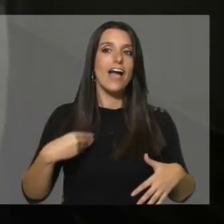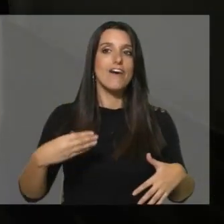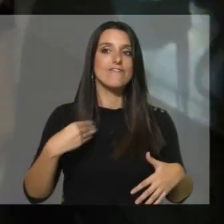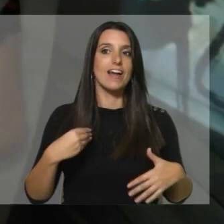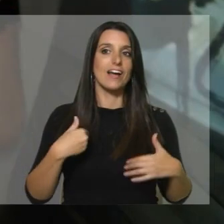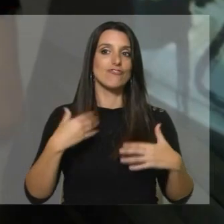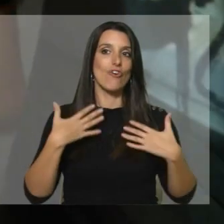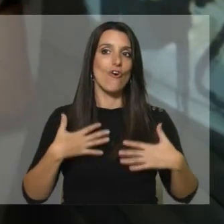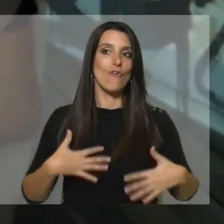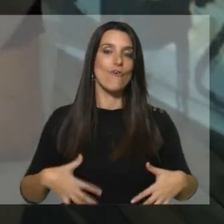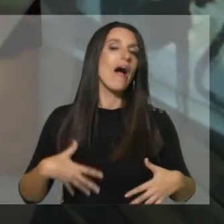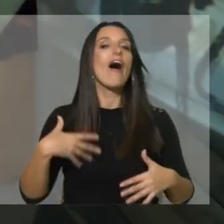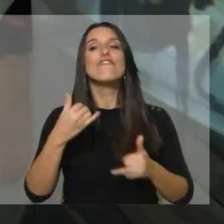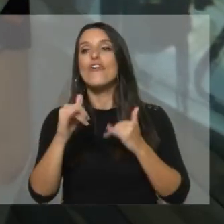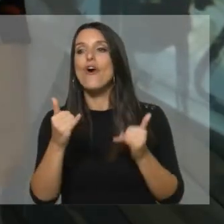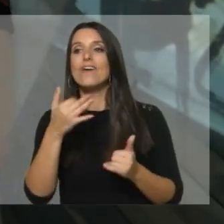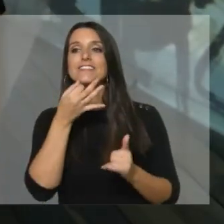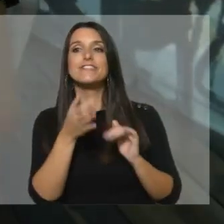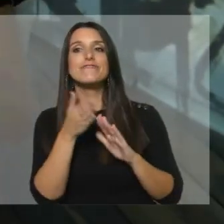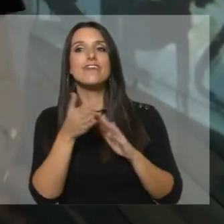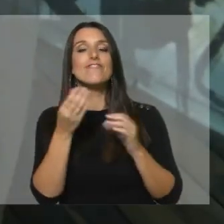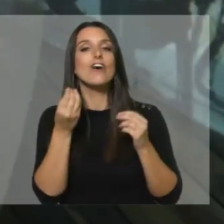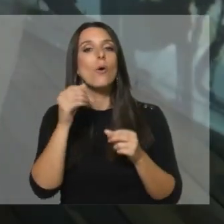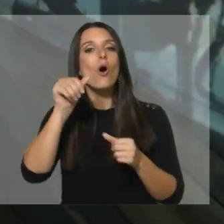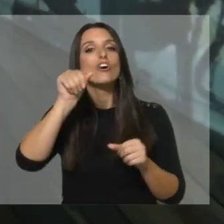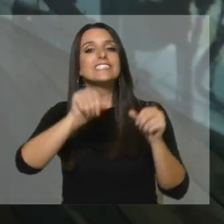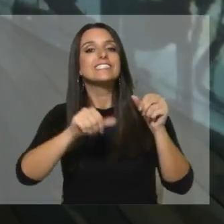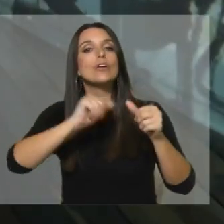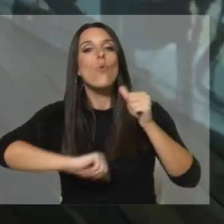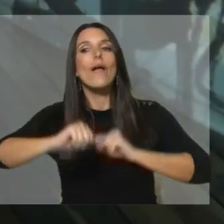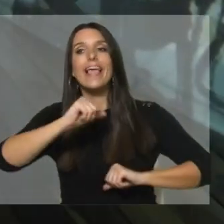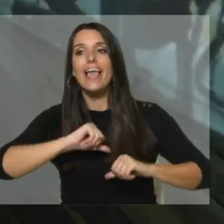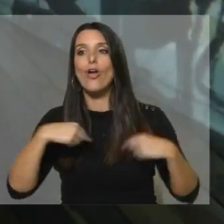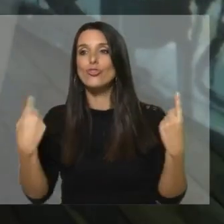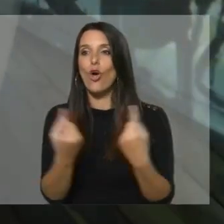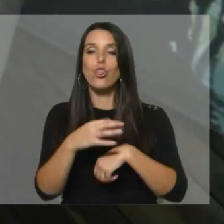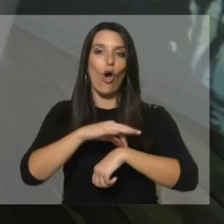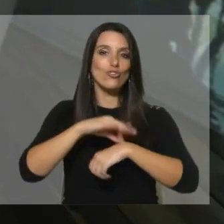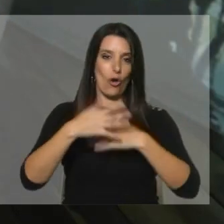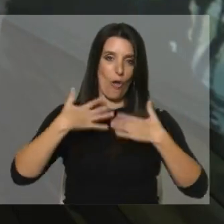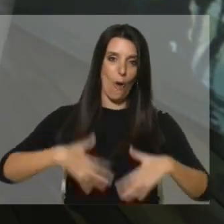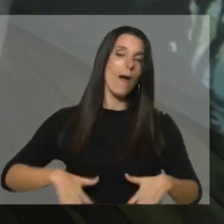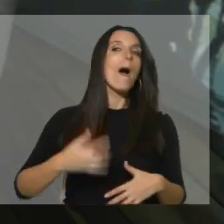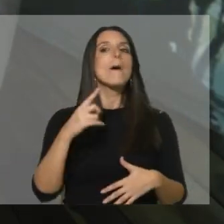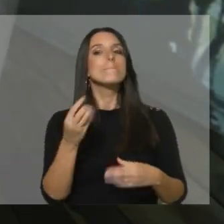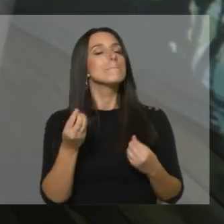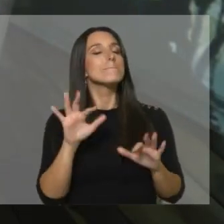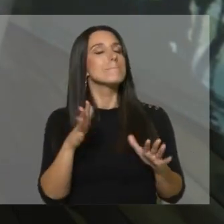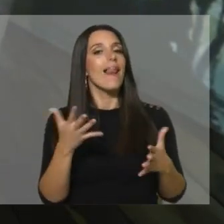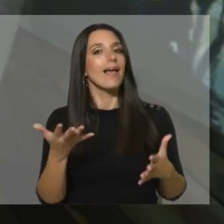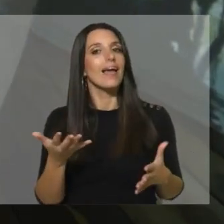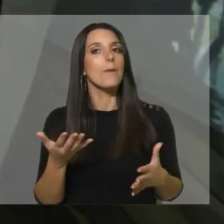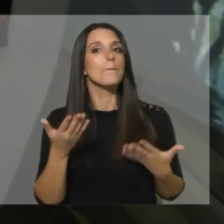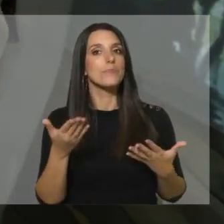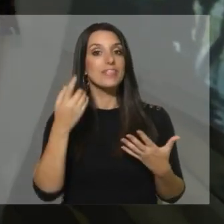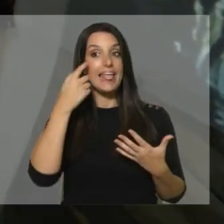yo que bromeaba, parecía que iba a ser una cirugía masiva, ¿no? Todos vestidos de cirujanos. ¿Cómo es? ¿Cómo funciona? Contalo. Bueno,